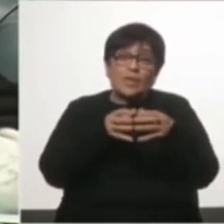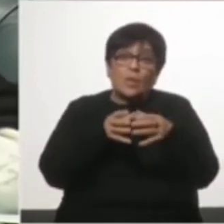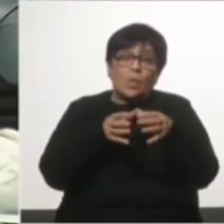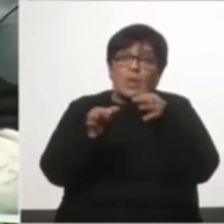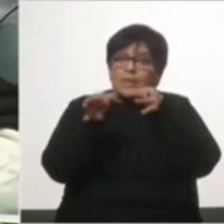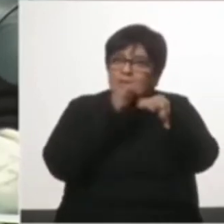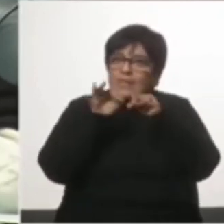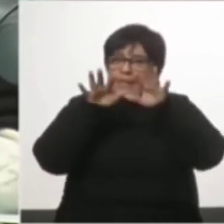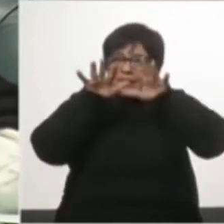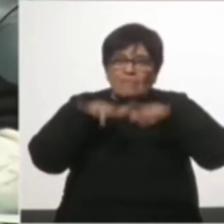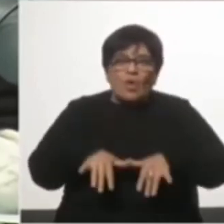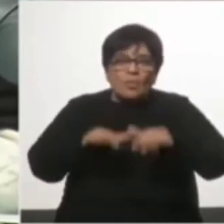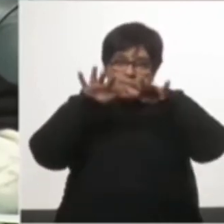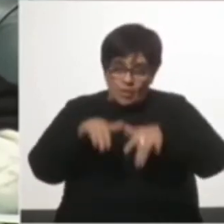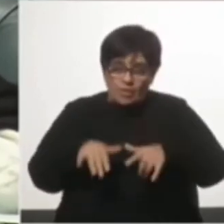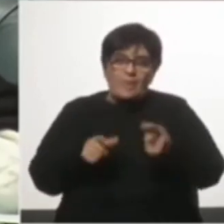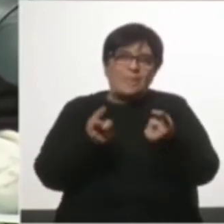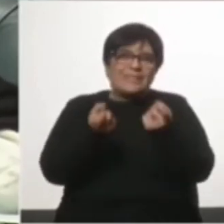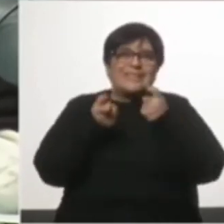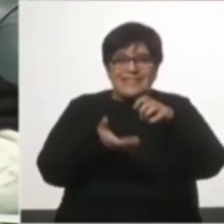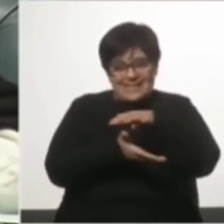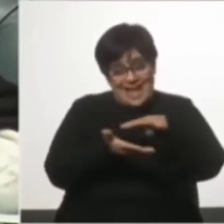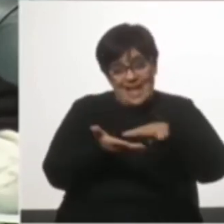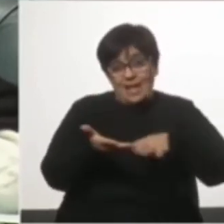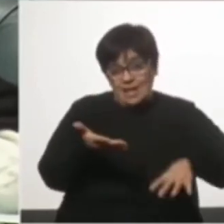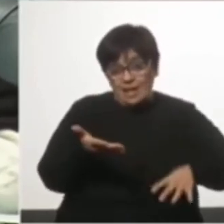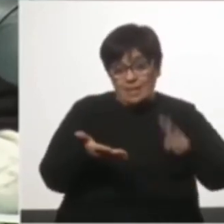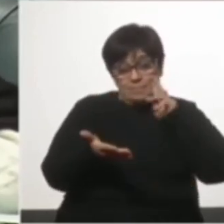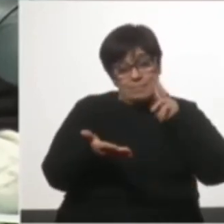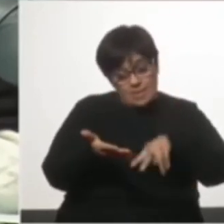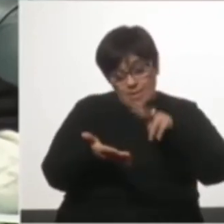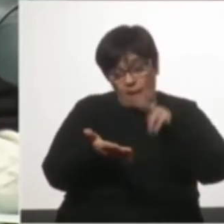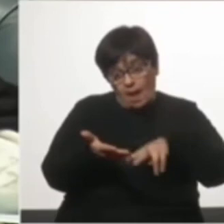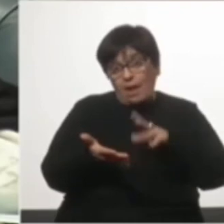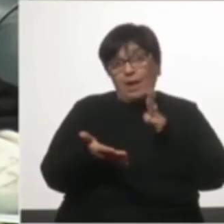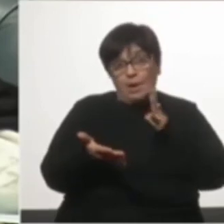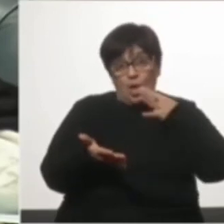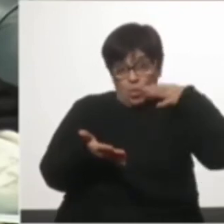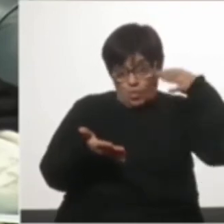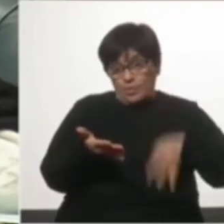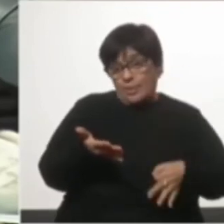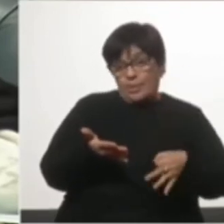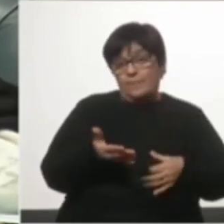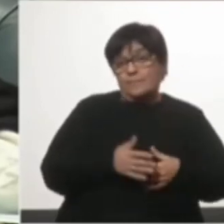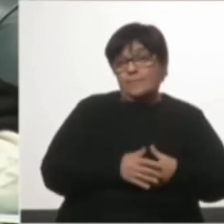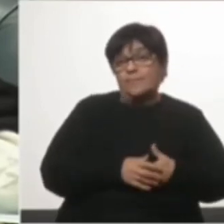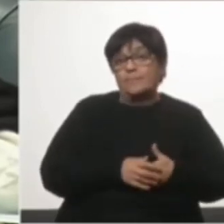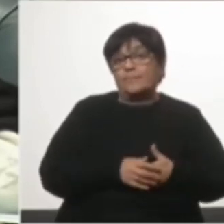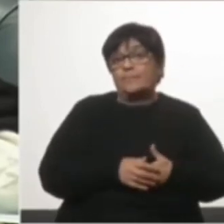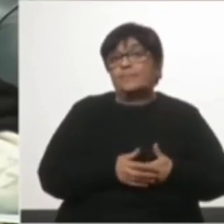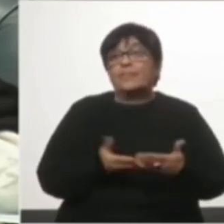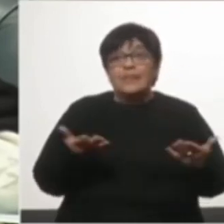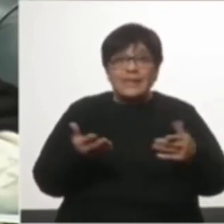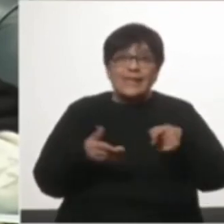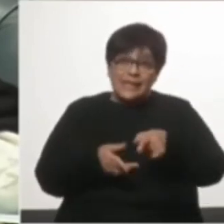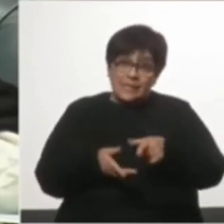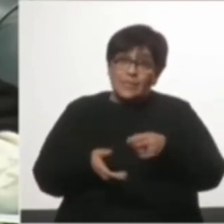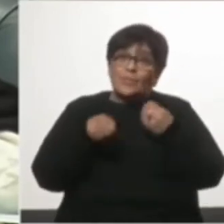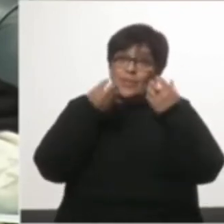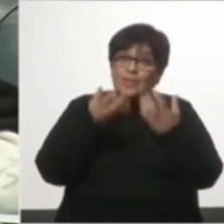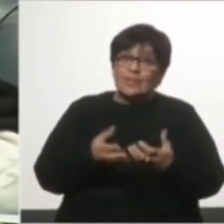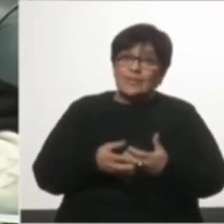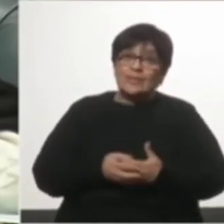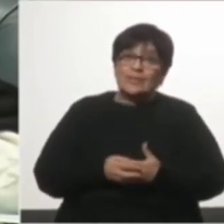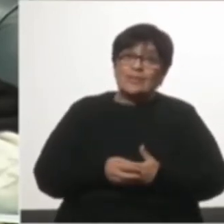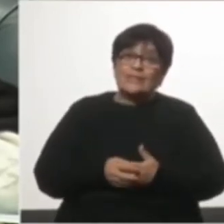los informes del GACH, había que leerlos, había que mirarlos, había que aplicarlos. Y en ese sentido